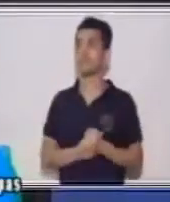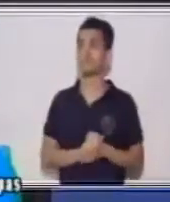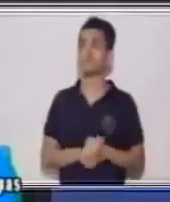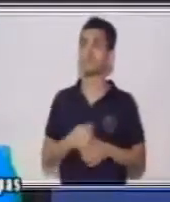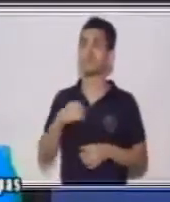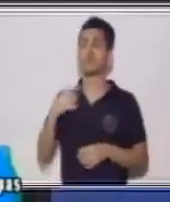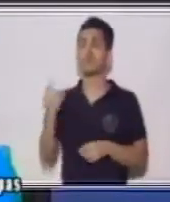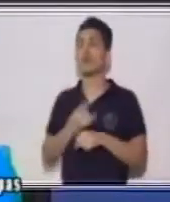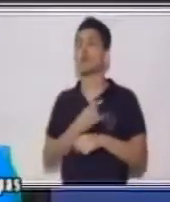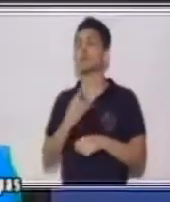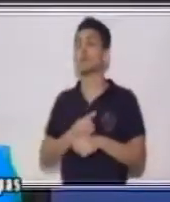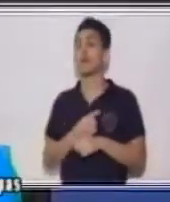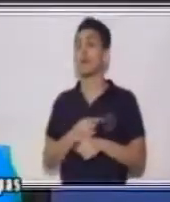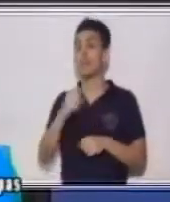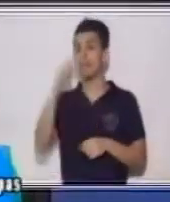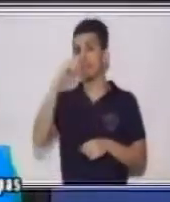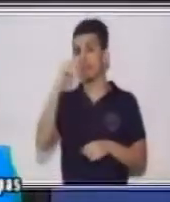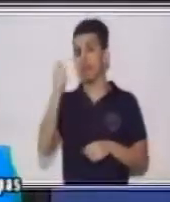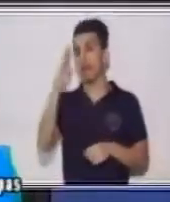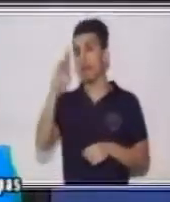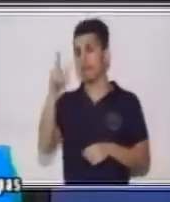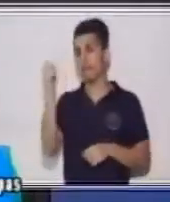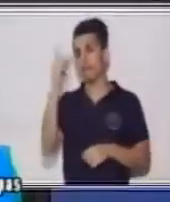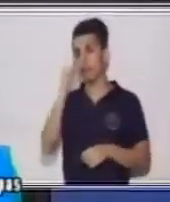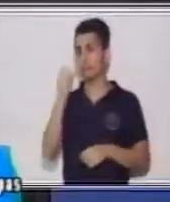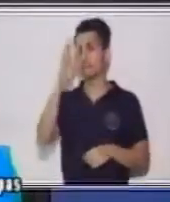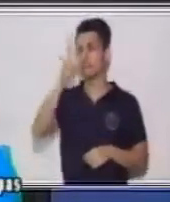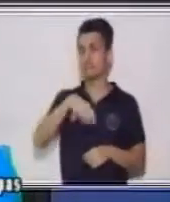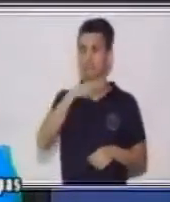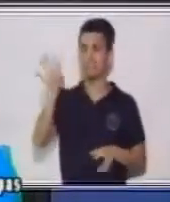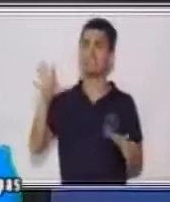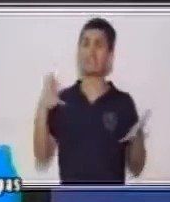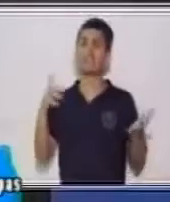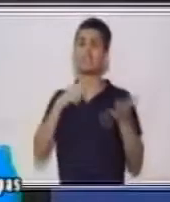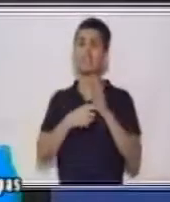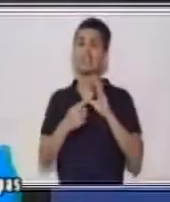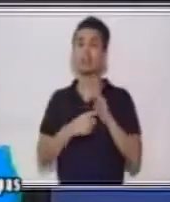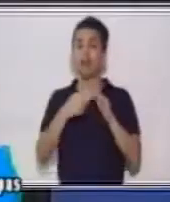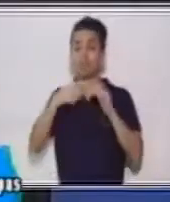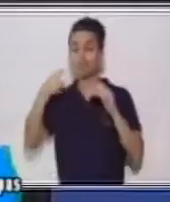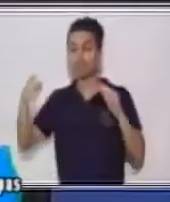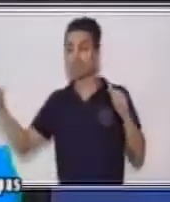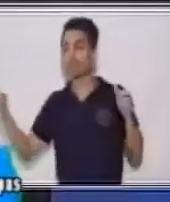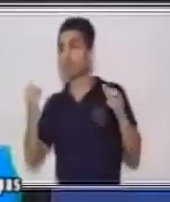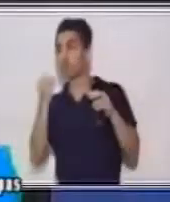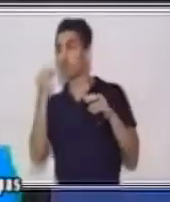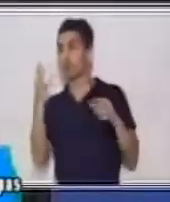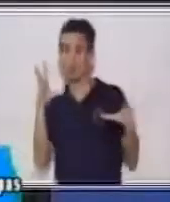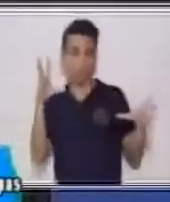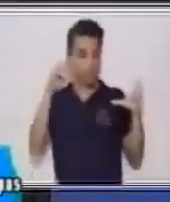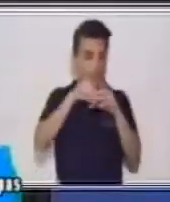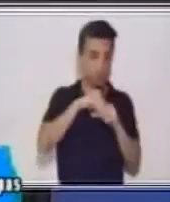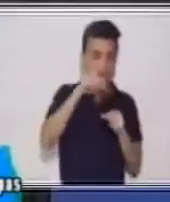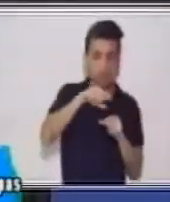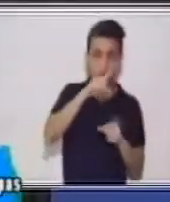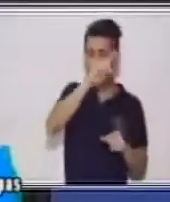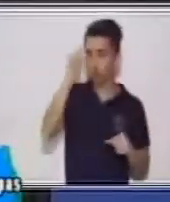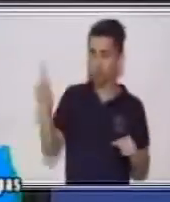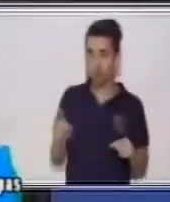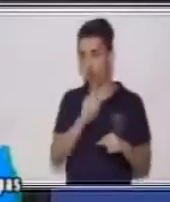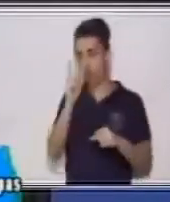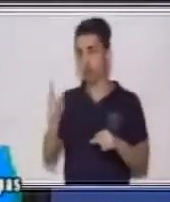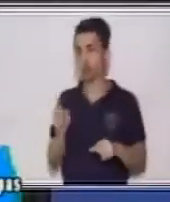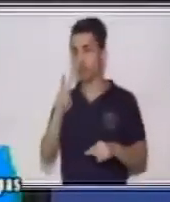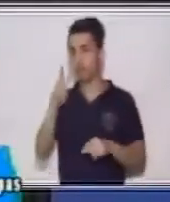las tablas son series numéricas. Series numéricas donde está almacenado los valores de